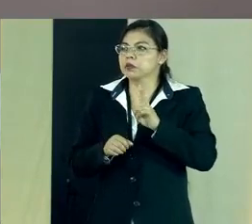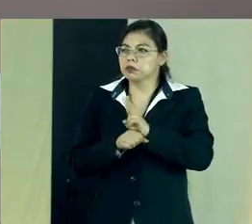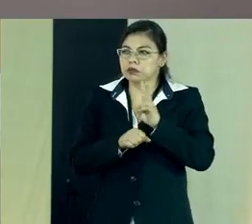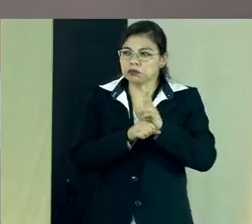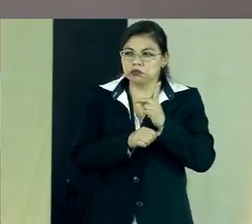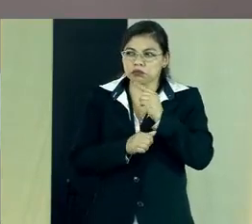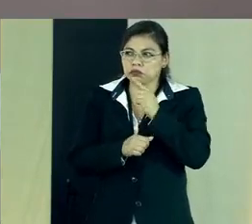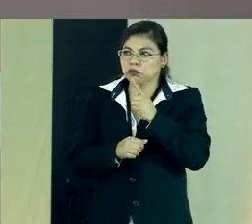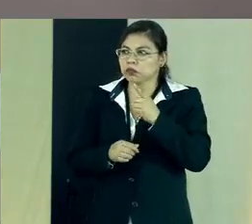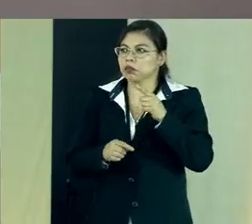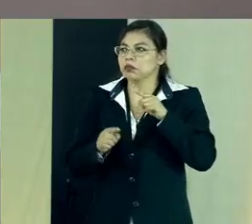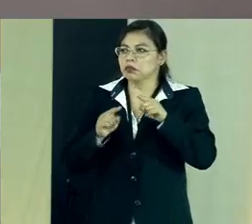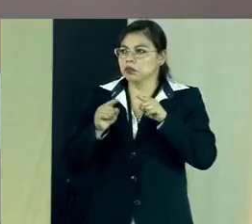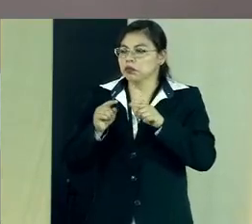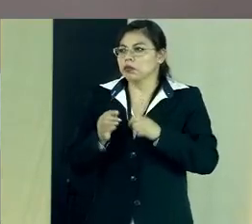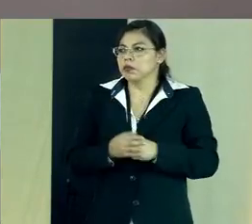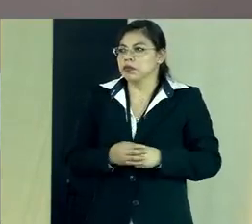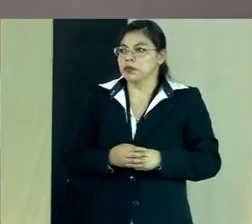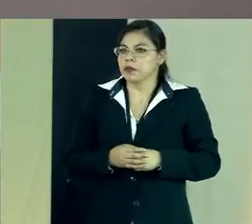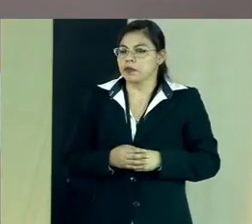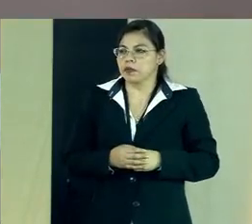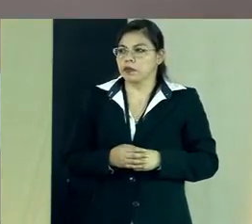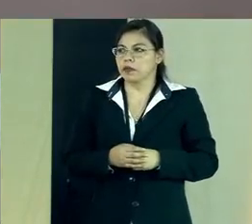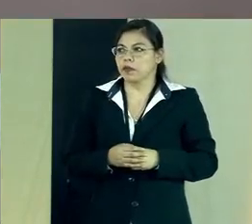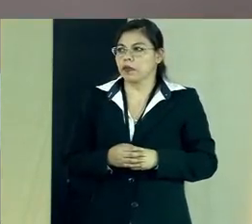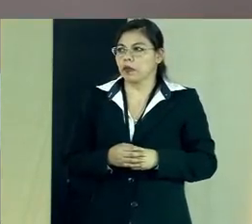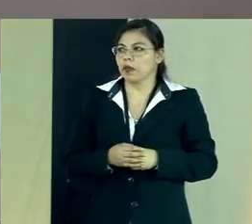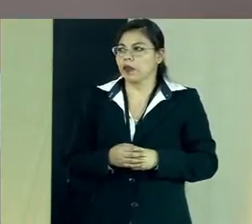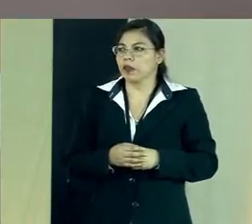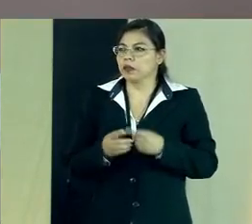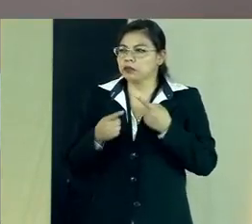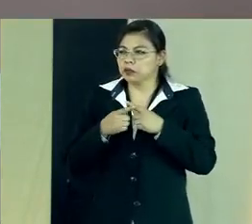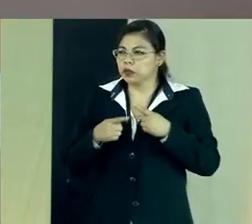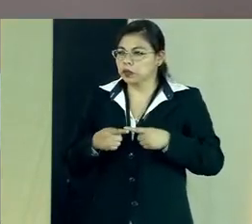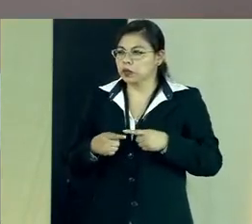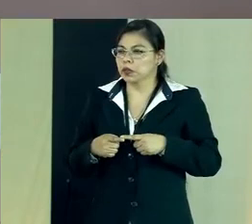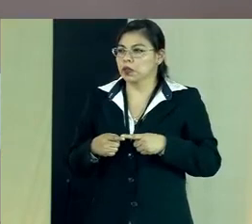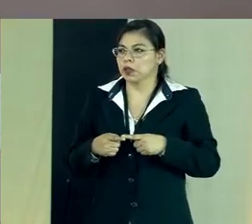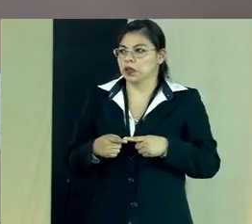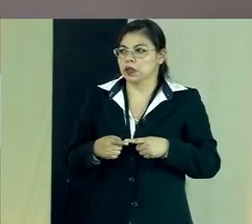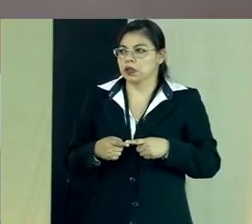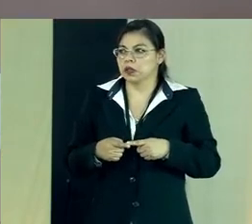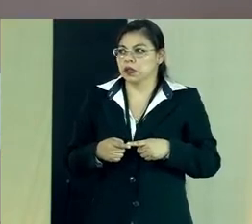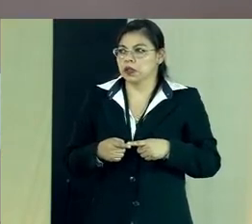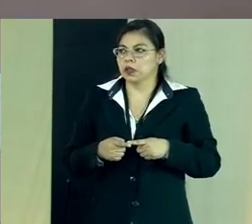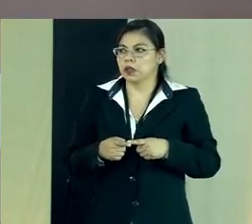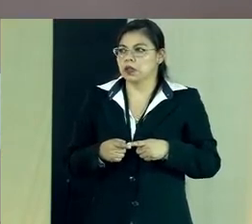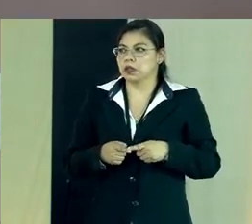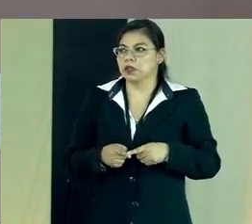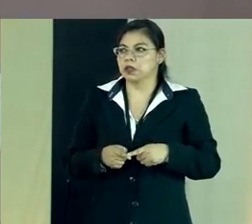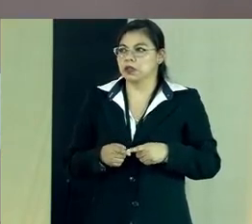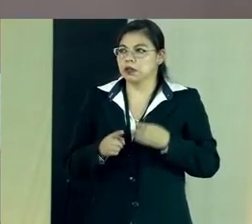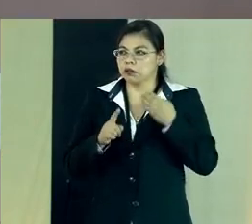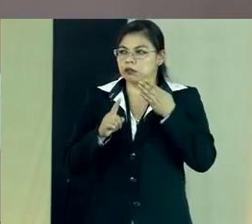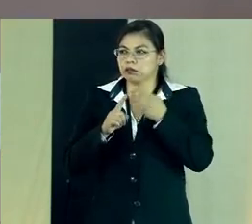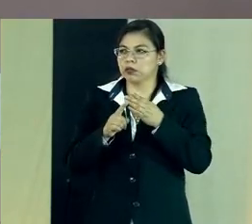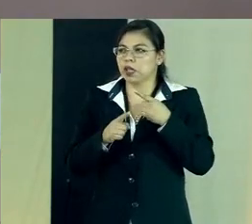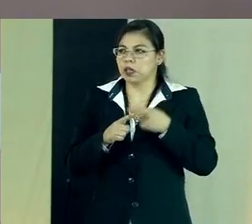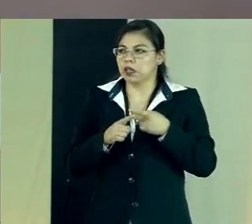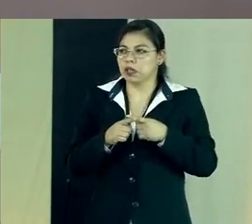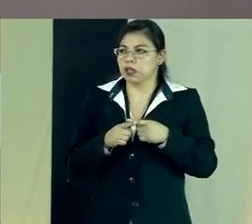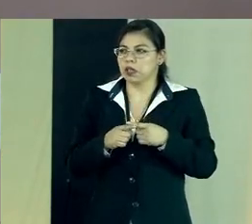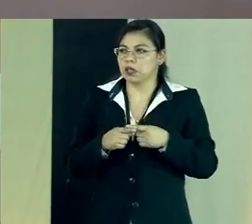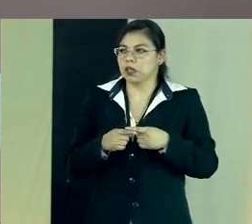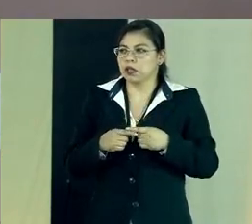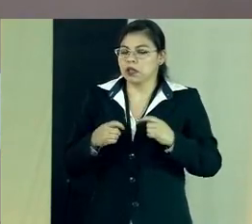punitiva plantas perdió las relaciones en cuanto a quienes reciban asistencia médica la